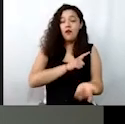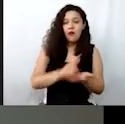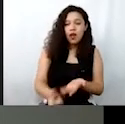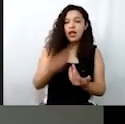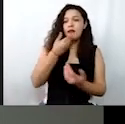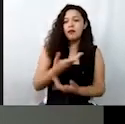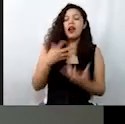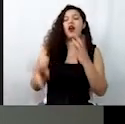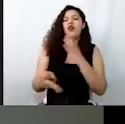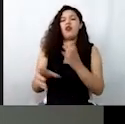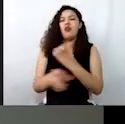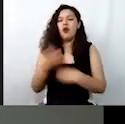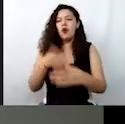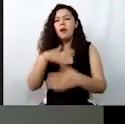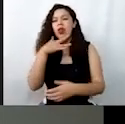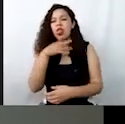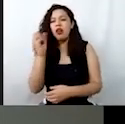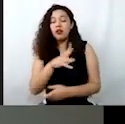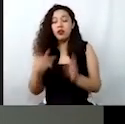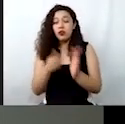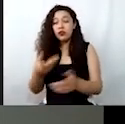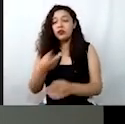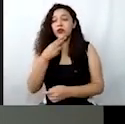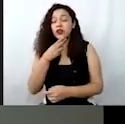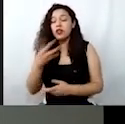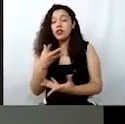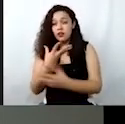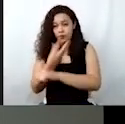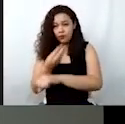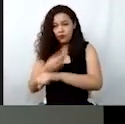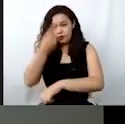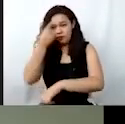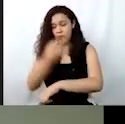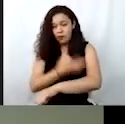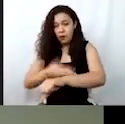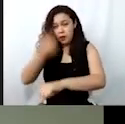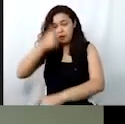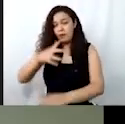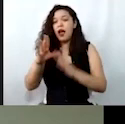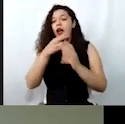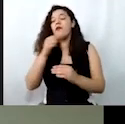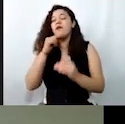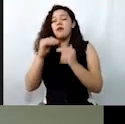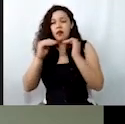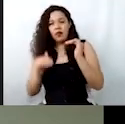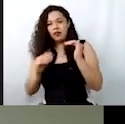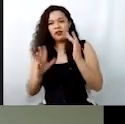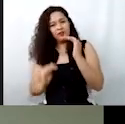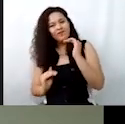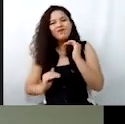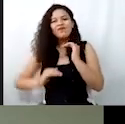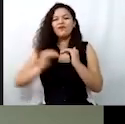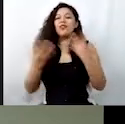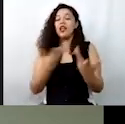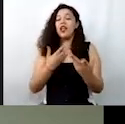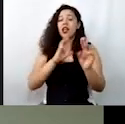reciclar toda la basura y nuevas soluciones en contra de la inequidad de género. Afortunadamente ya se realizan acciones en muchas partes del